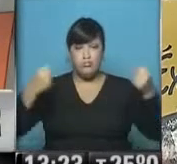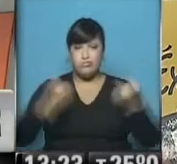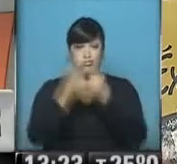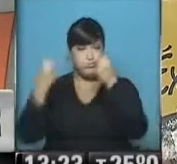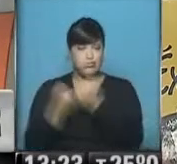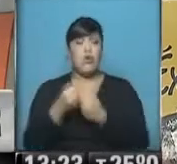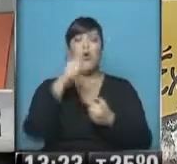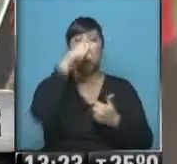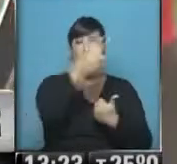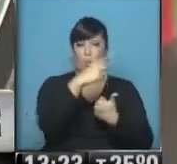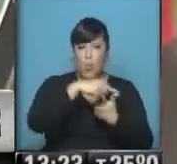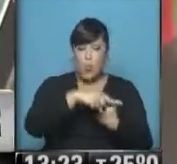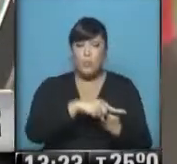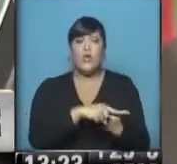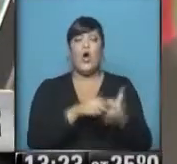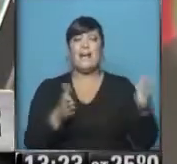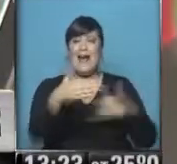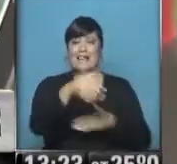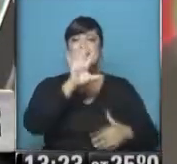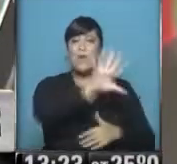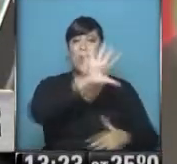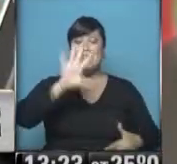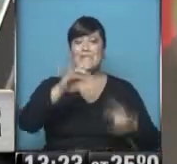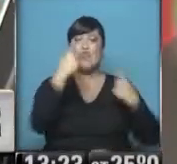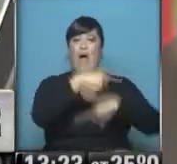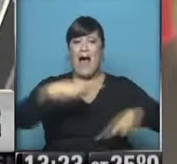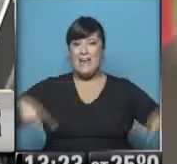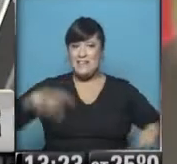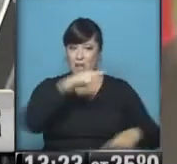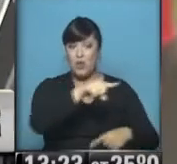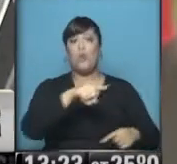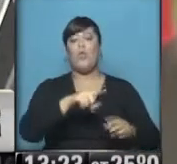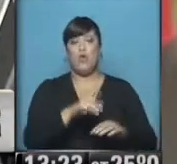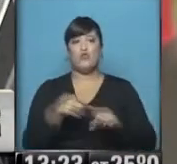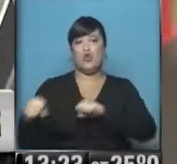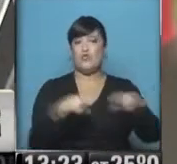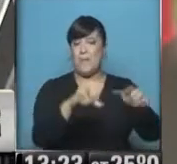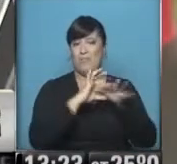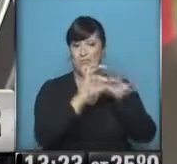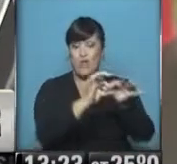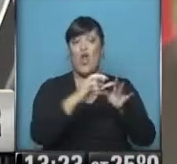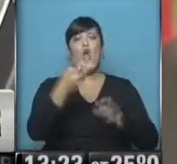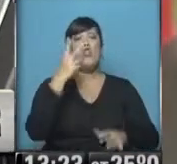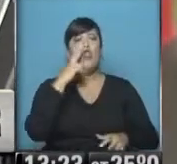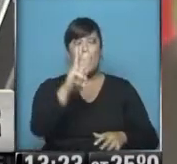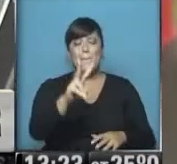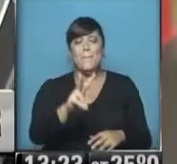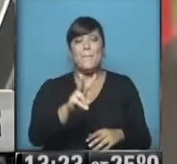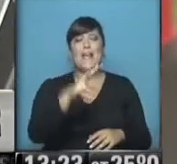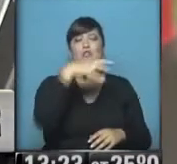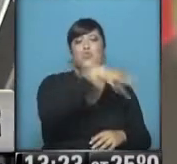comercializadores por un lado una canasta de 55 artículos con las grandes cadenas supermercados que tienen 2000